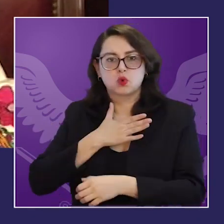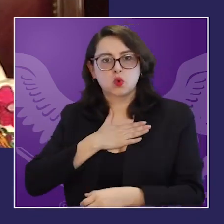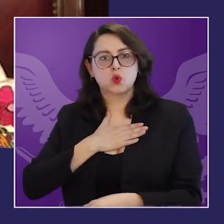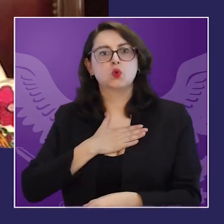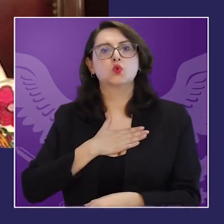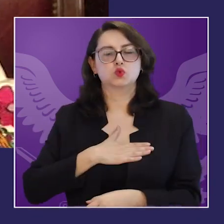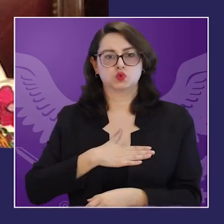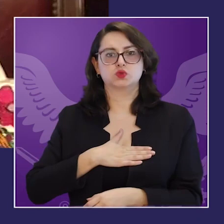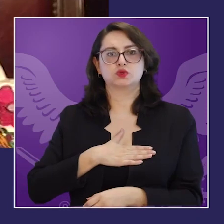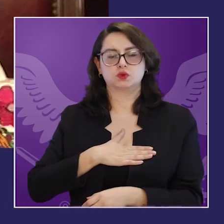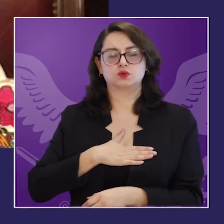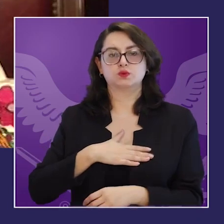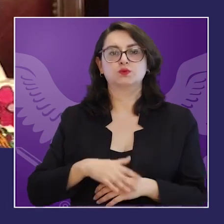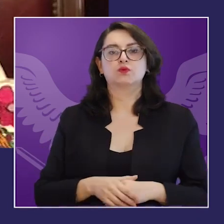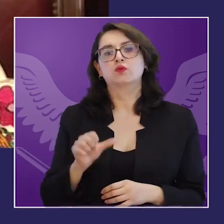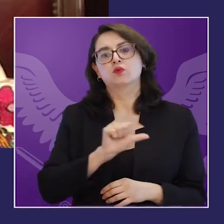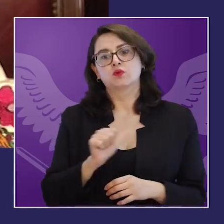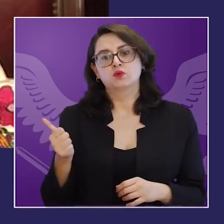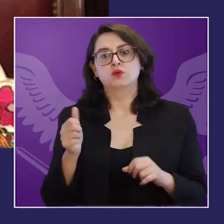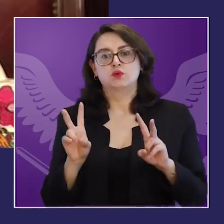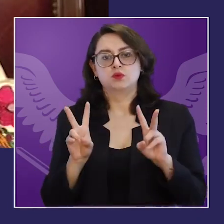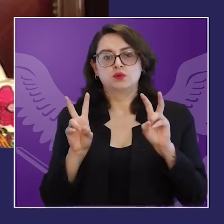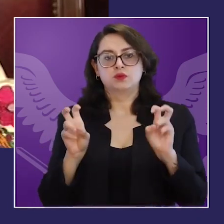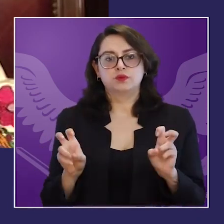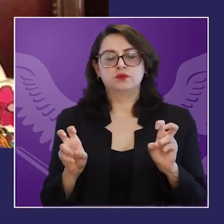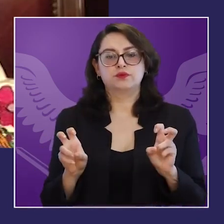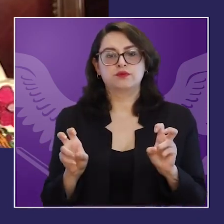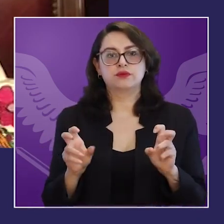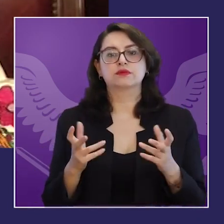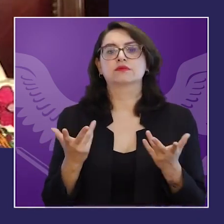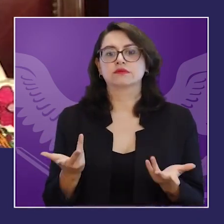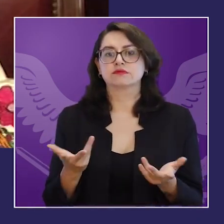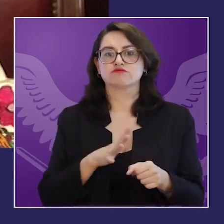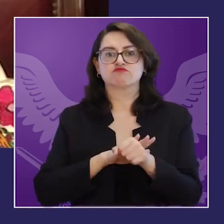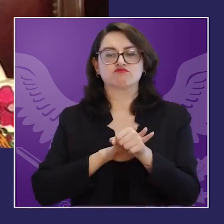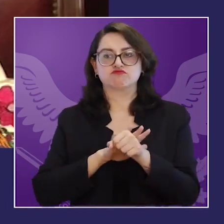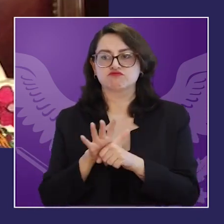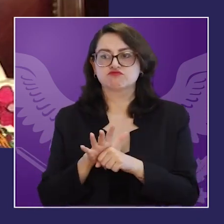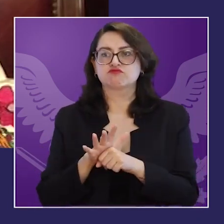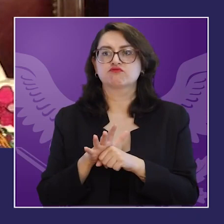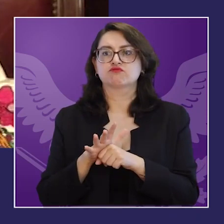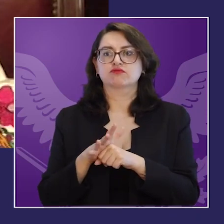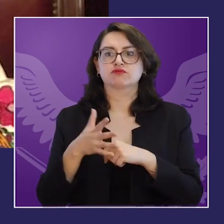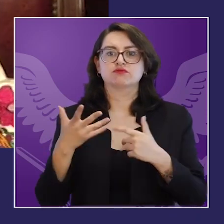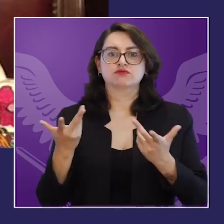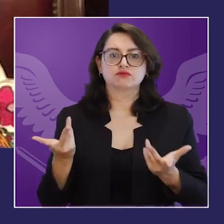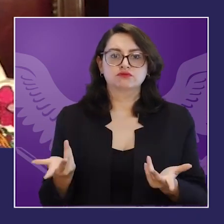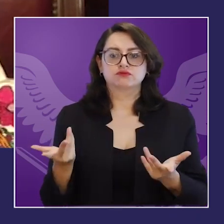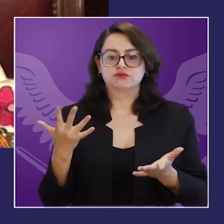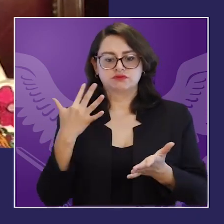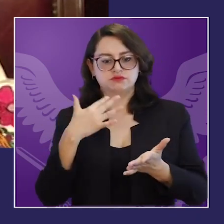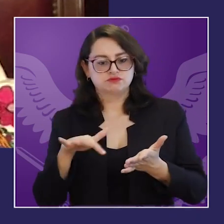mujer. Y por otro lado, cuestiones más estructurales, que es que en la mayoría de estos casos que vemos, que leemos,